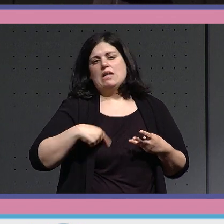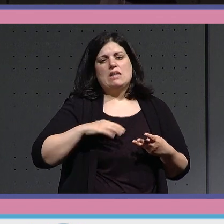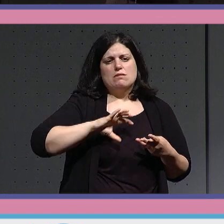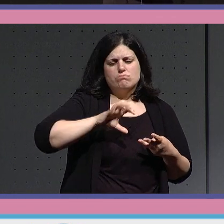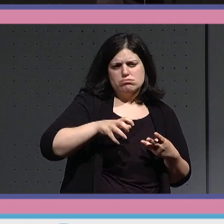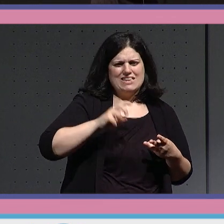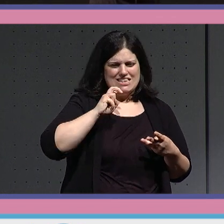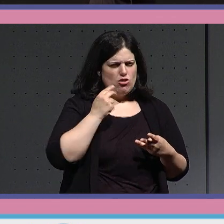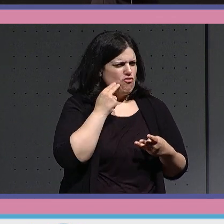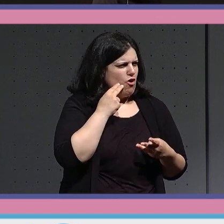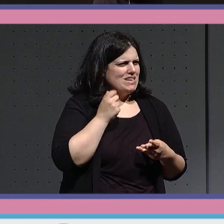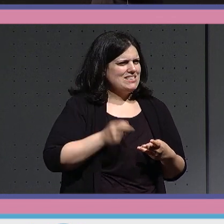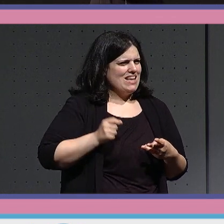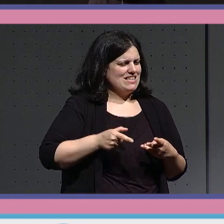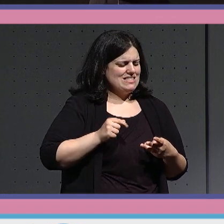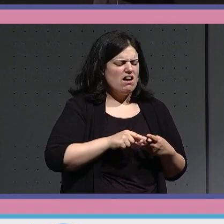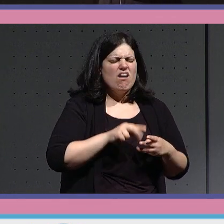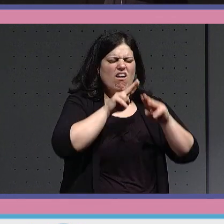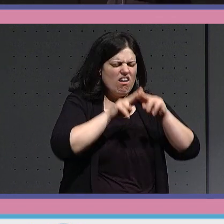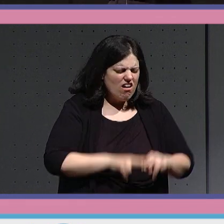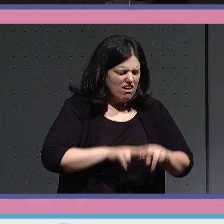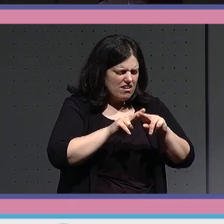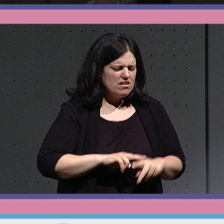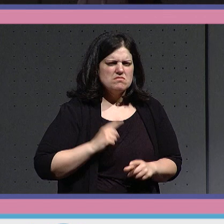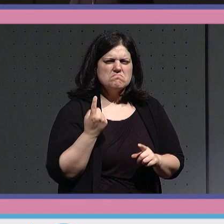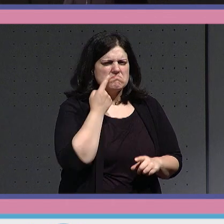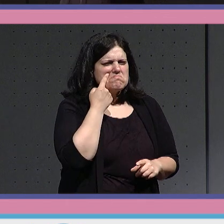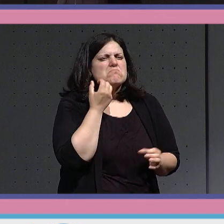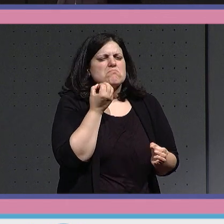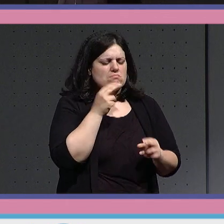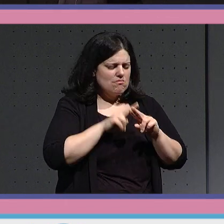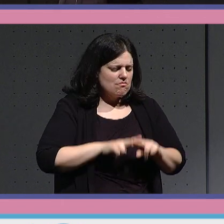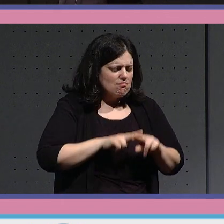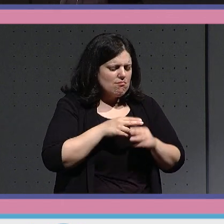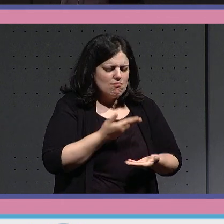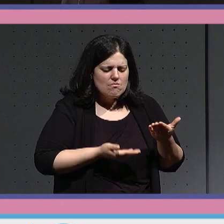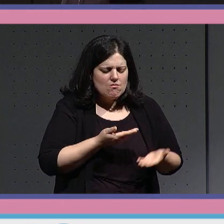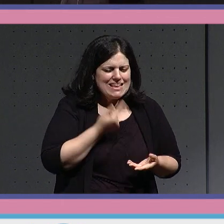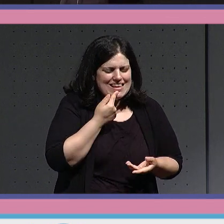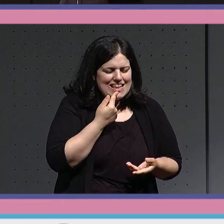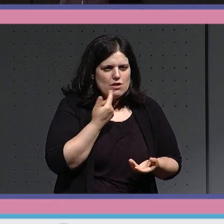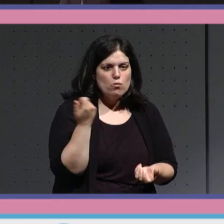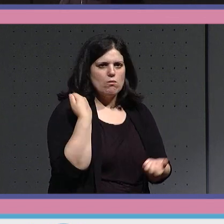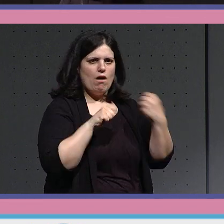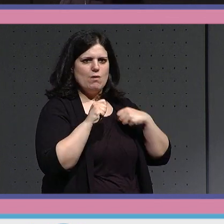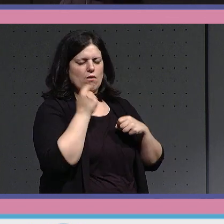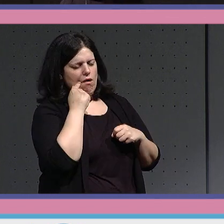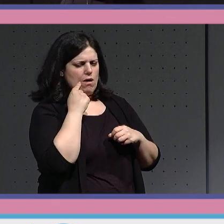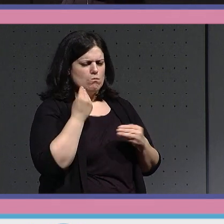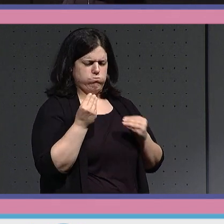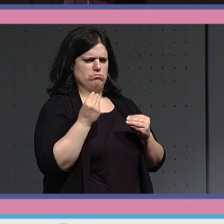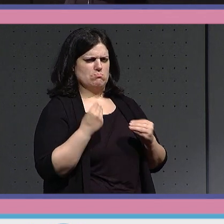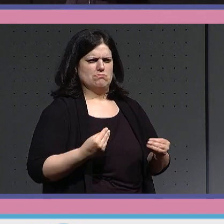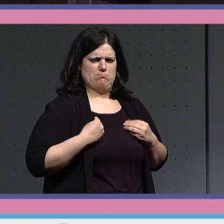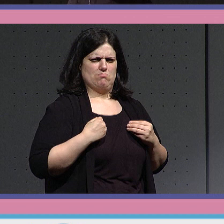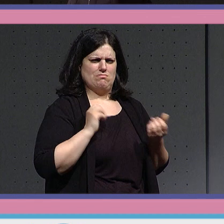trastornos específicos. ¿Qué es lo que tiene uno que mirar? ¿En qué se tiene que fijar? En que haya cambios bruscos en el funcionamiento y empeoramiento de los síntomas